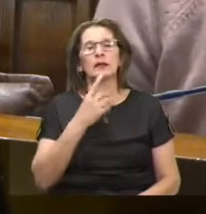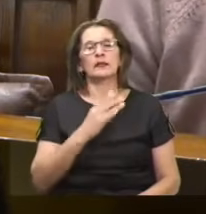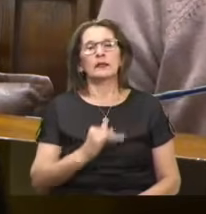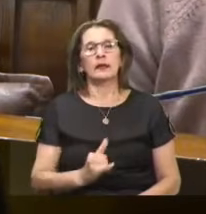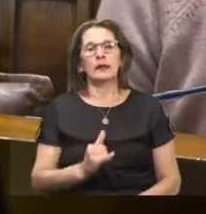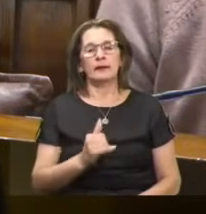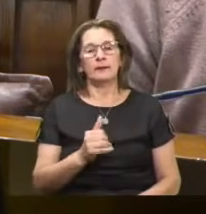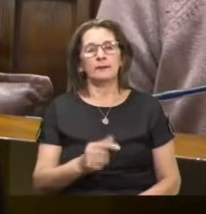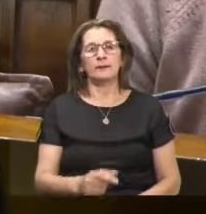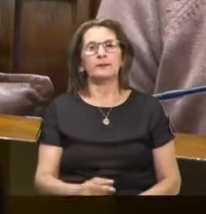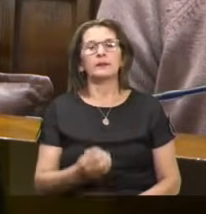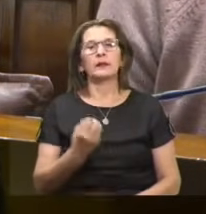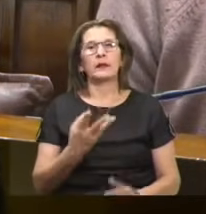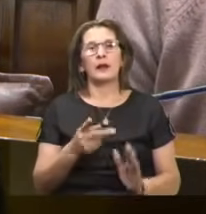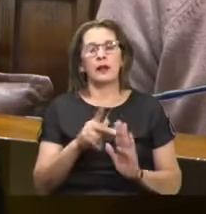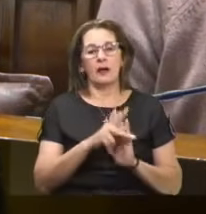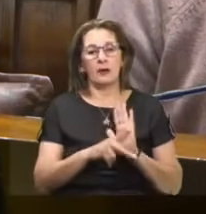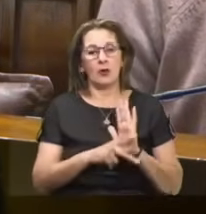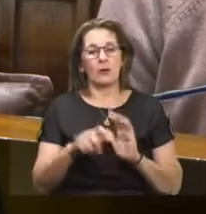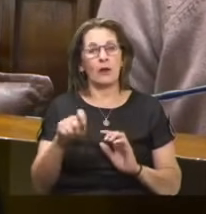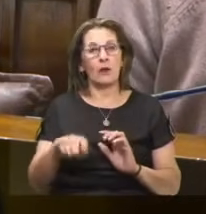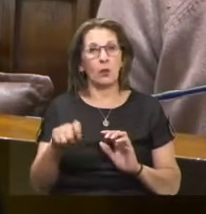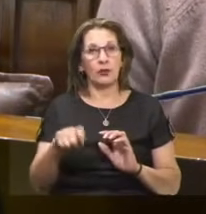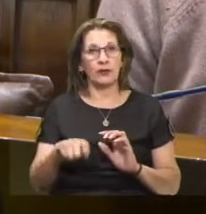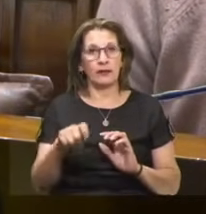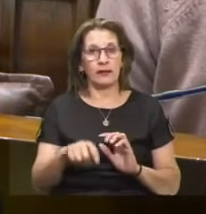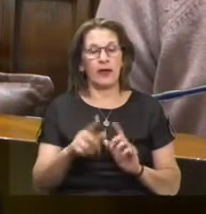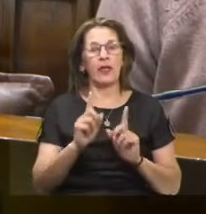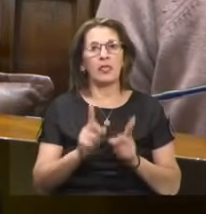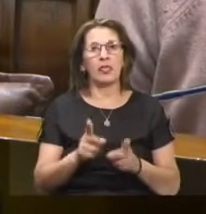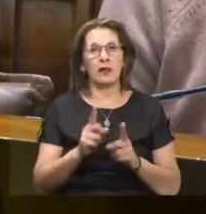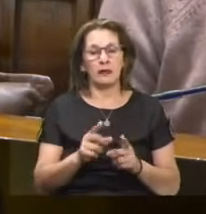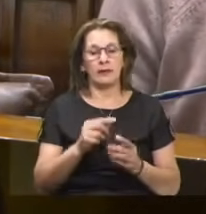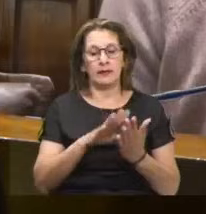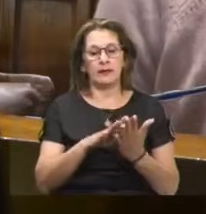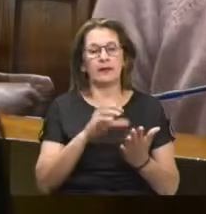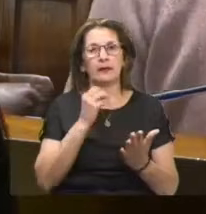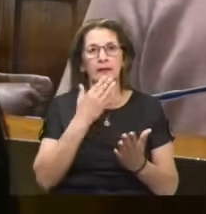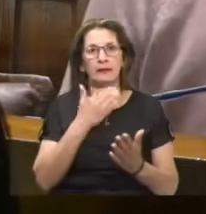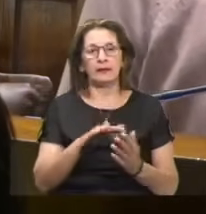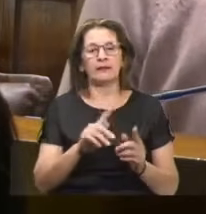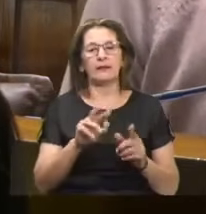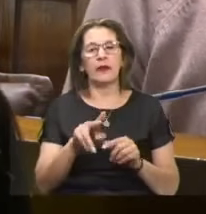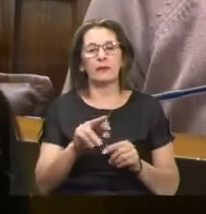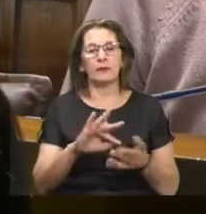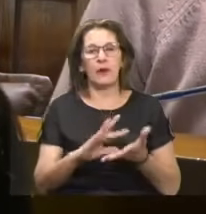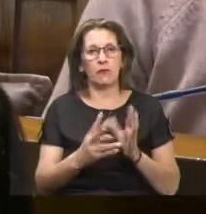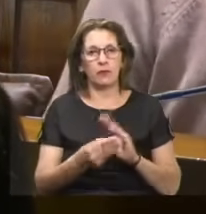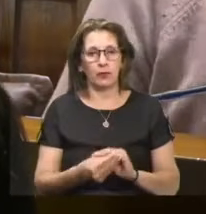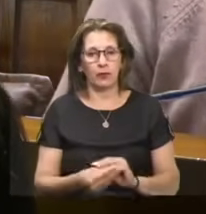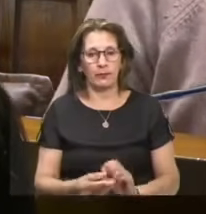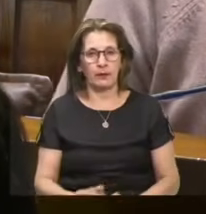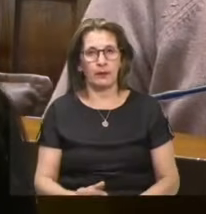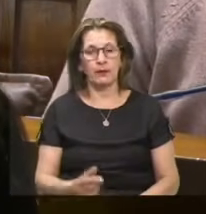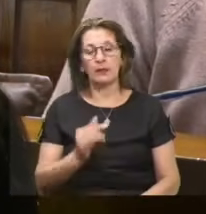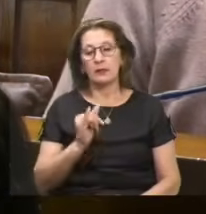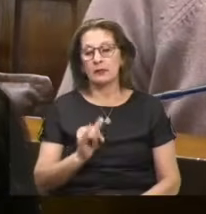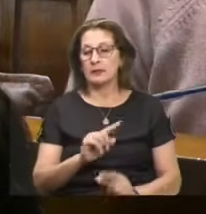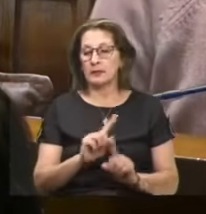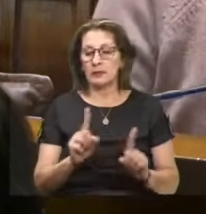criterio de que las normas jurídicas deben interpretarse de igual forma. De lo